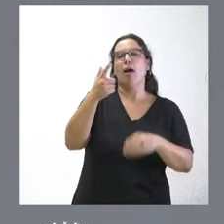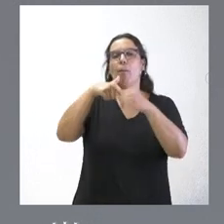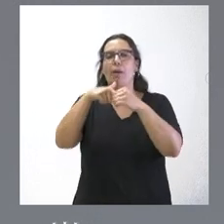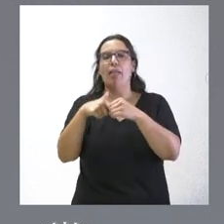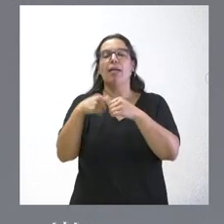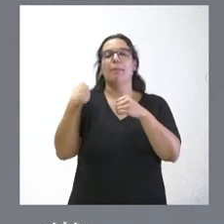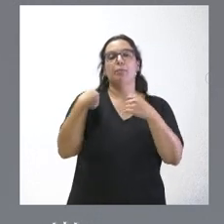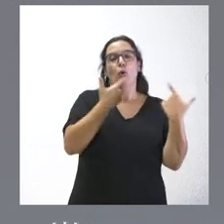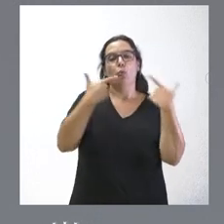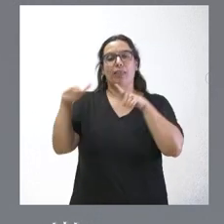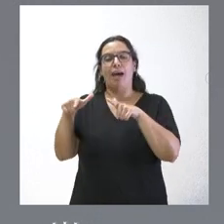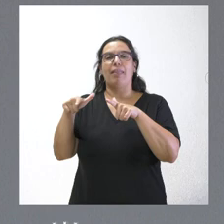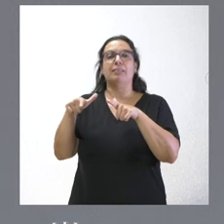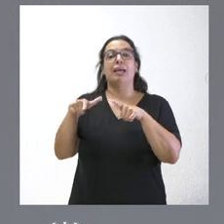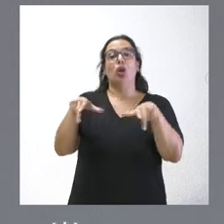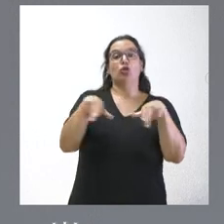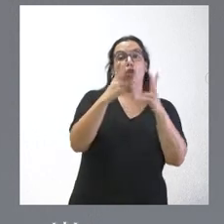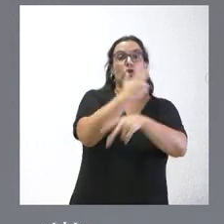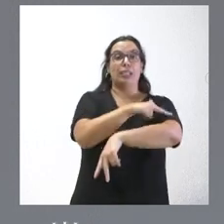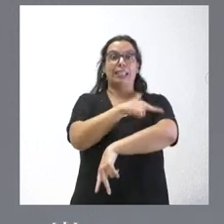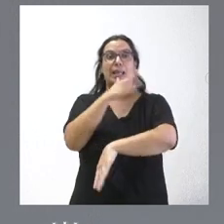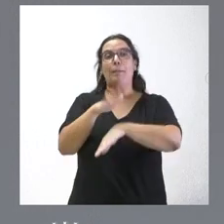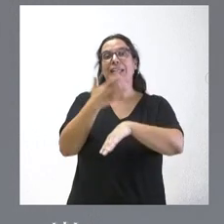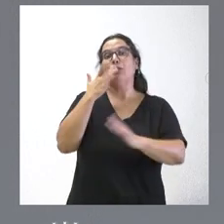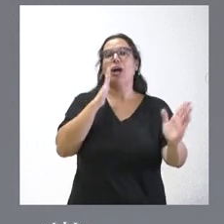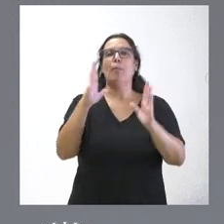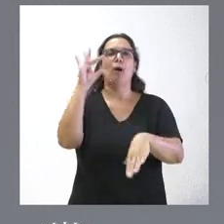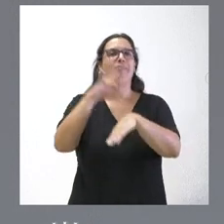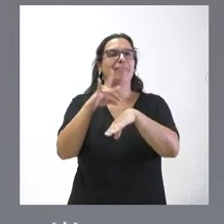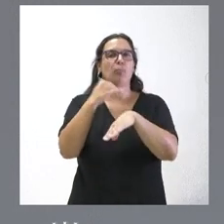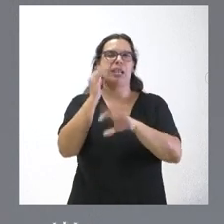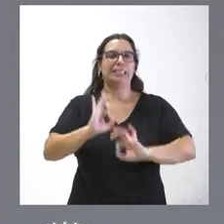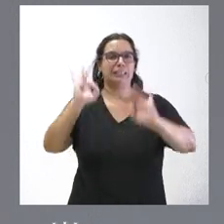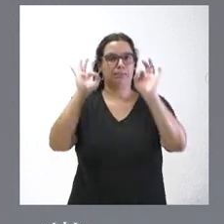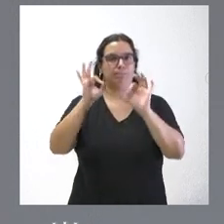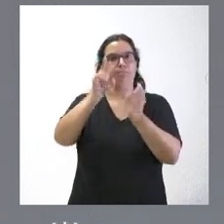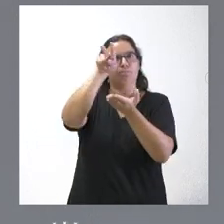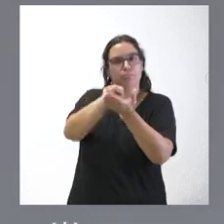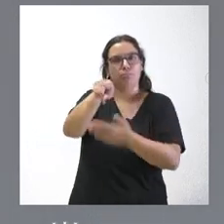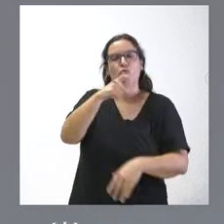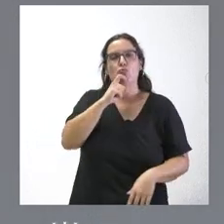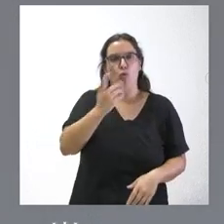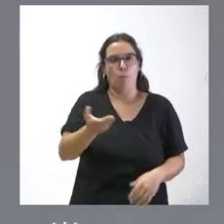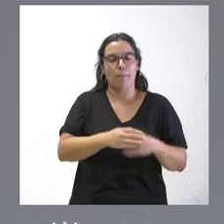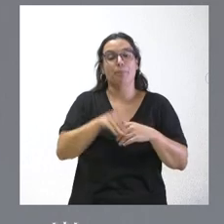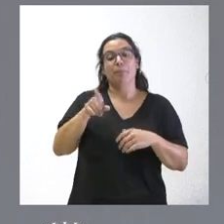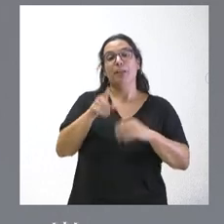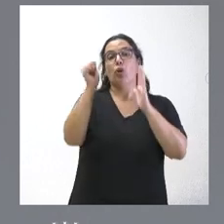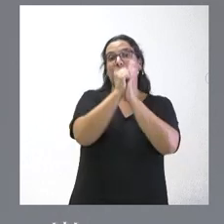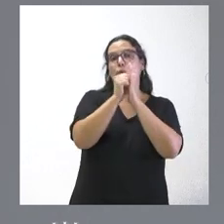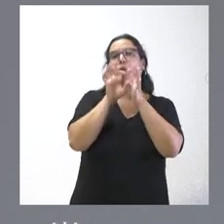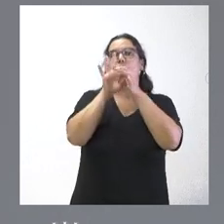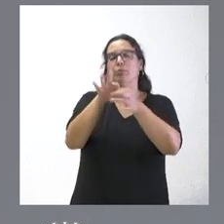de convalencias sociosanitarias este es uno de los artículos sanitarios que hacen referencia